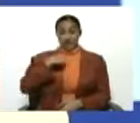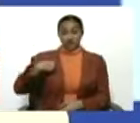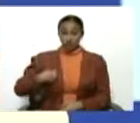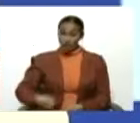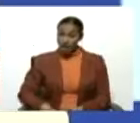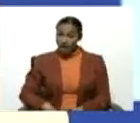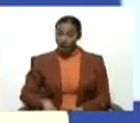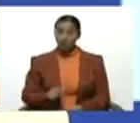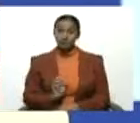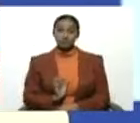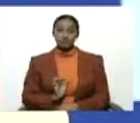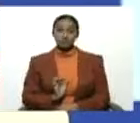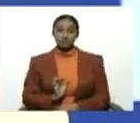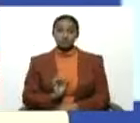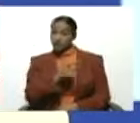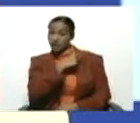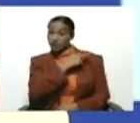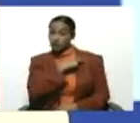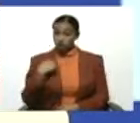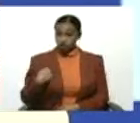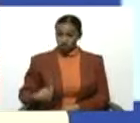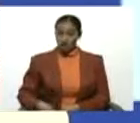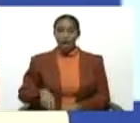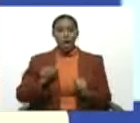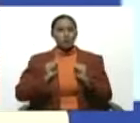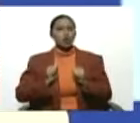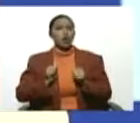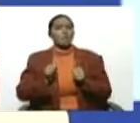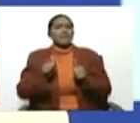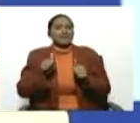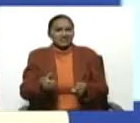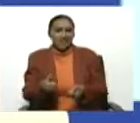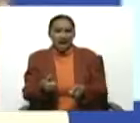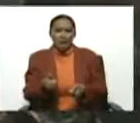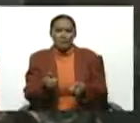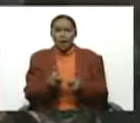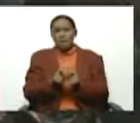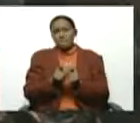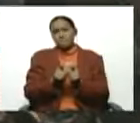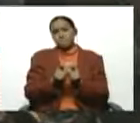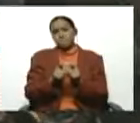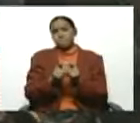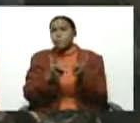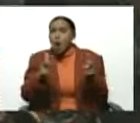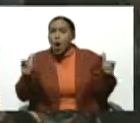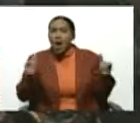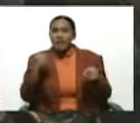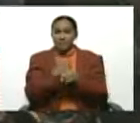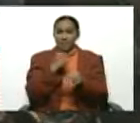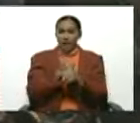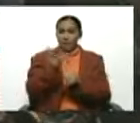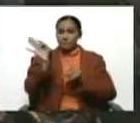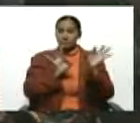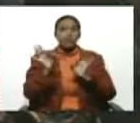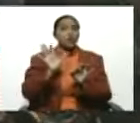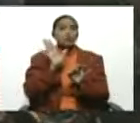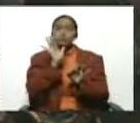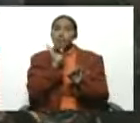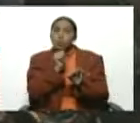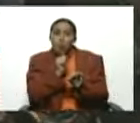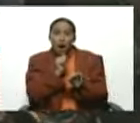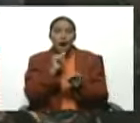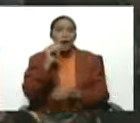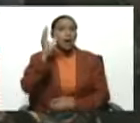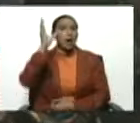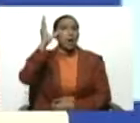China comenzamos con una gran cantidad de trabajadores de baja calificación o bajo